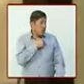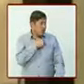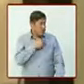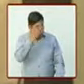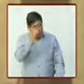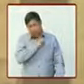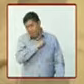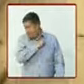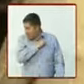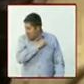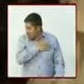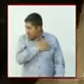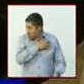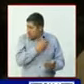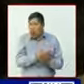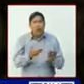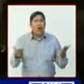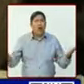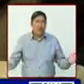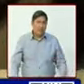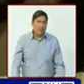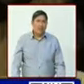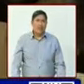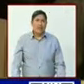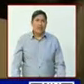porque es la vocación.